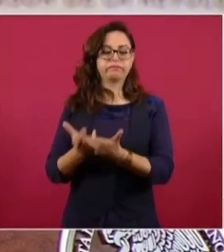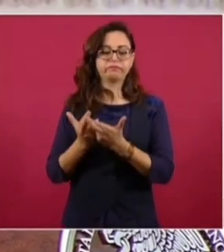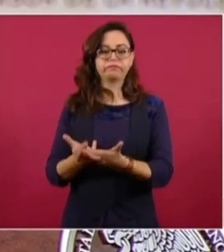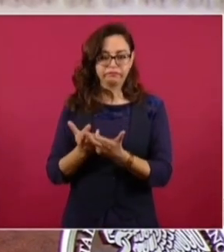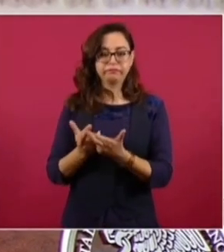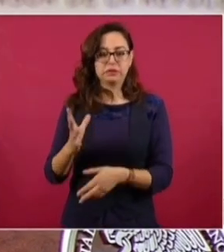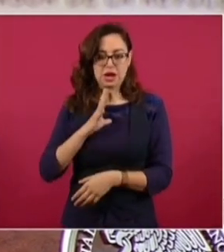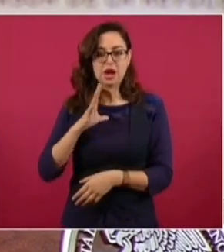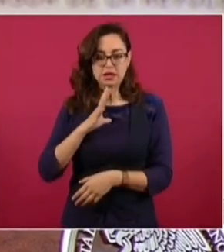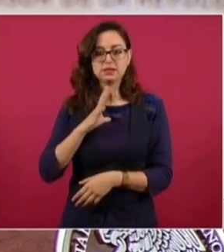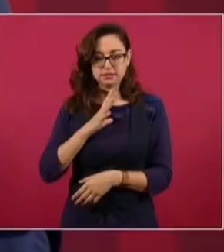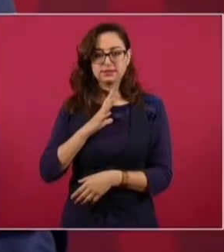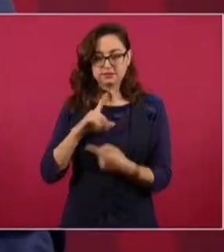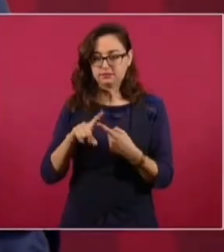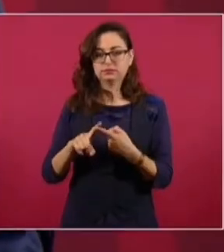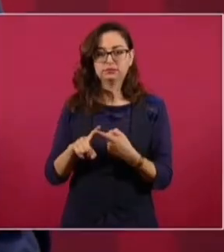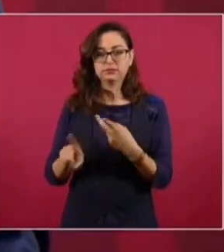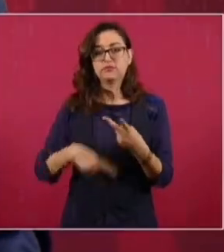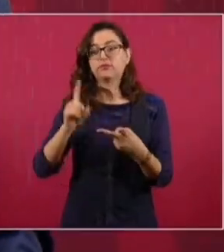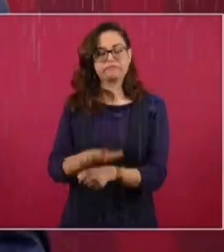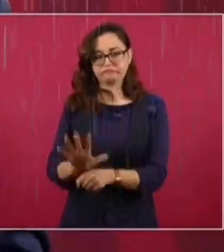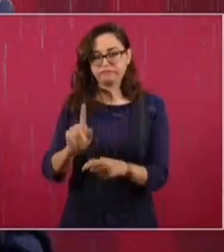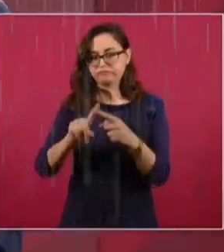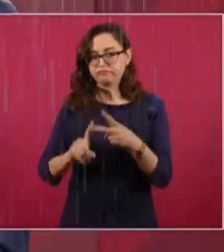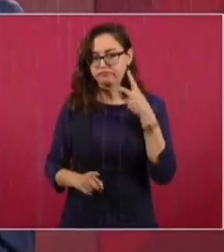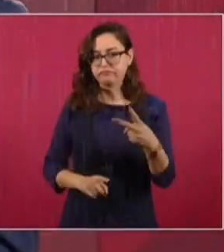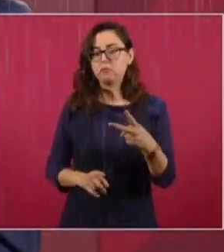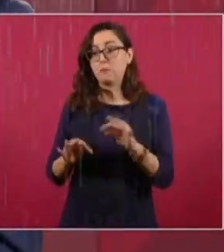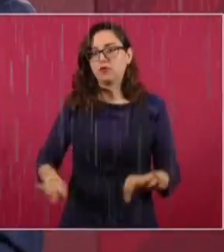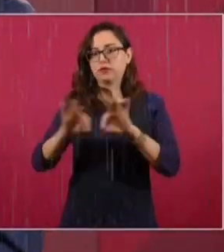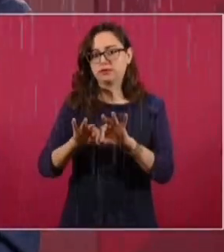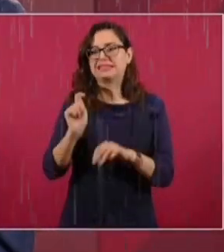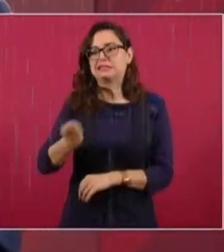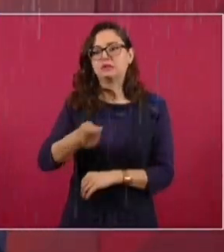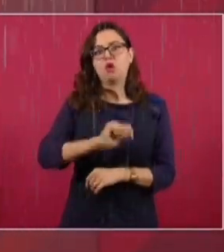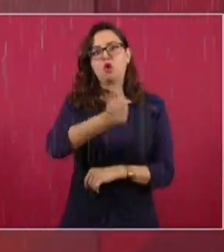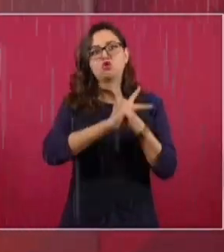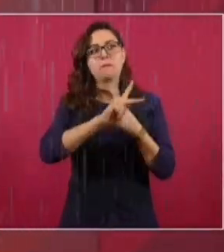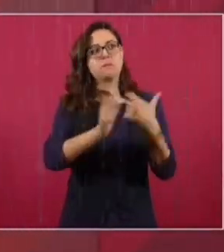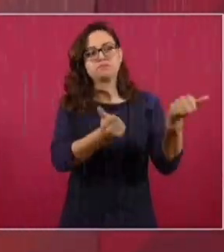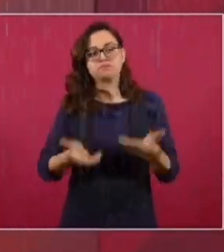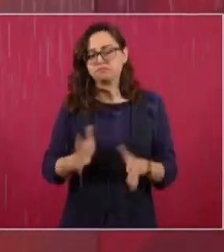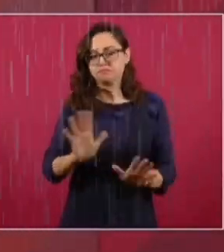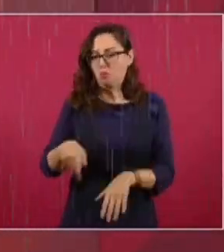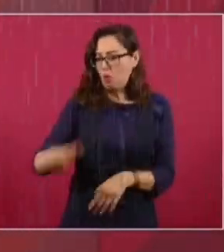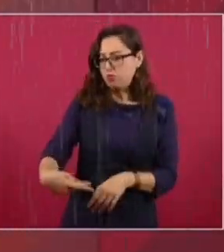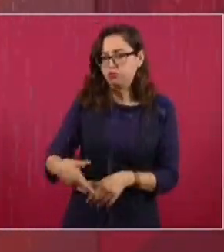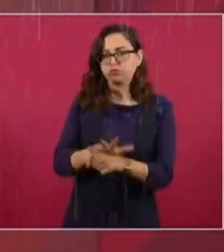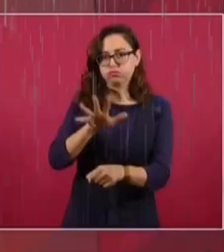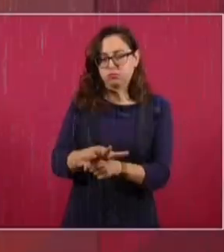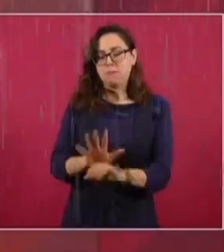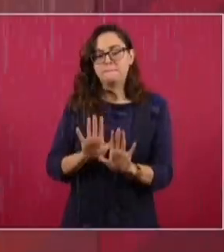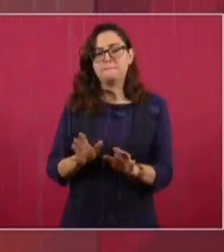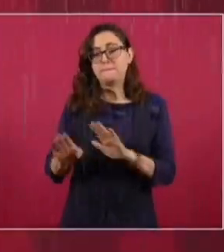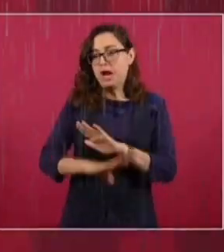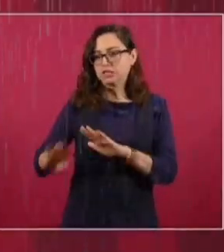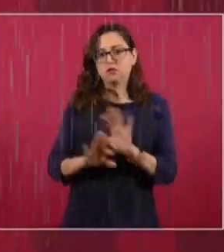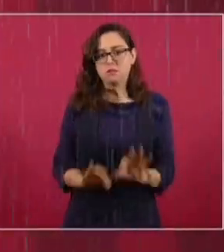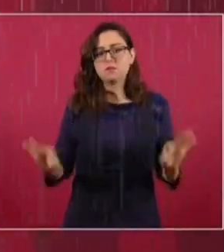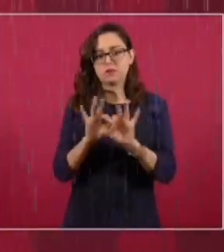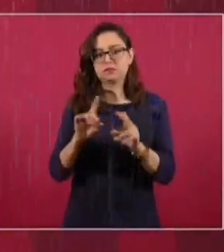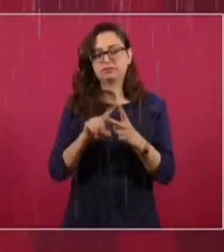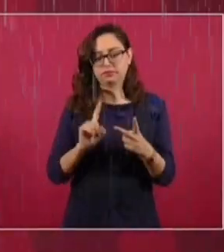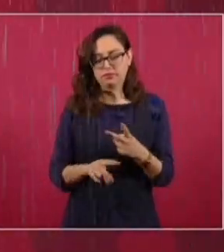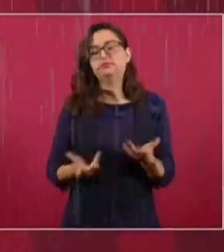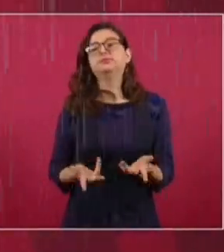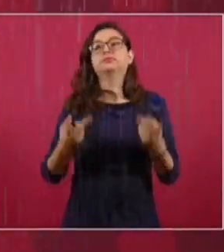recibí el informe de que ya logramos la autosuficiencia en frijol. Se está mejorando el precio a los productores. Hay